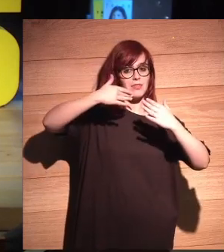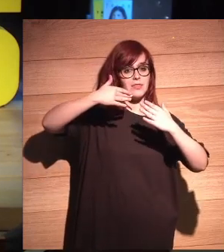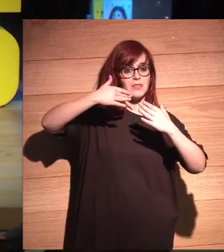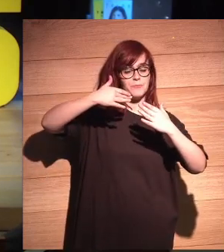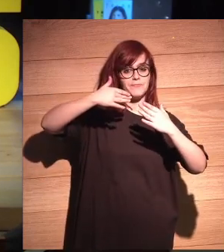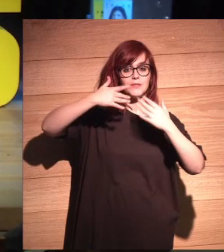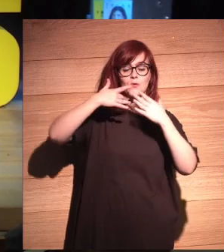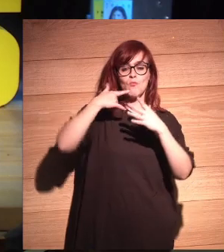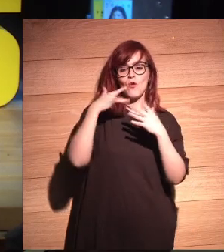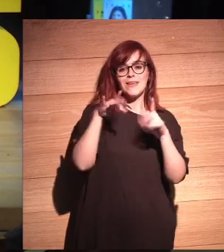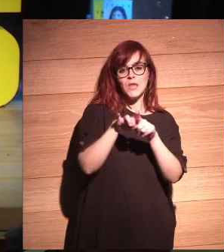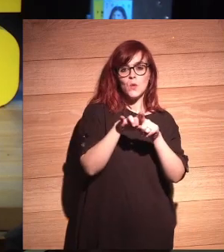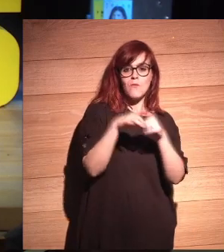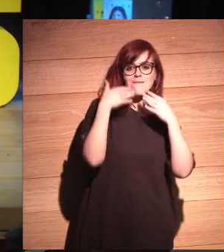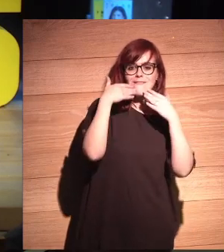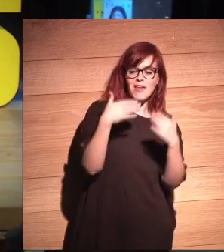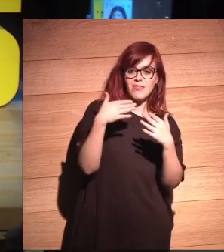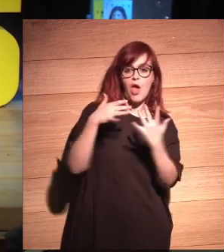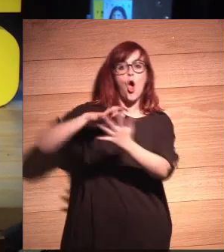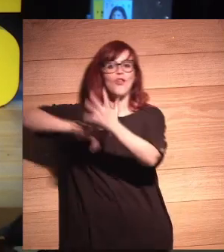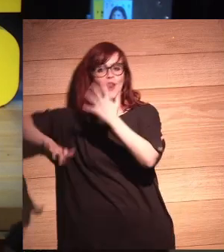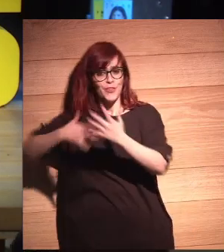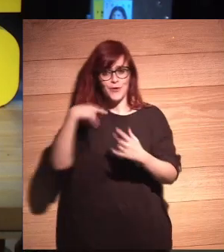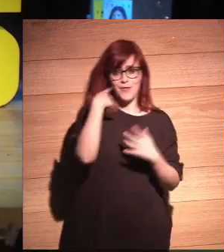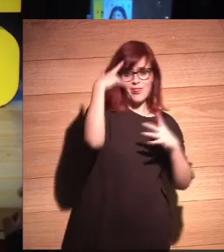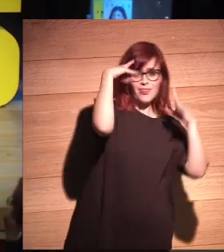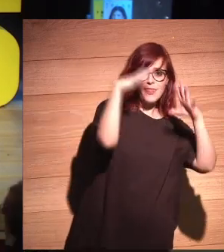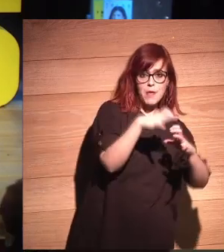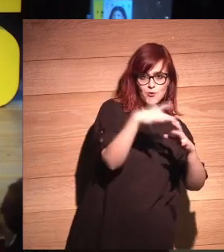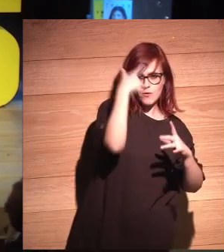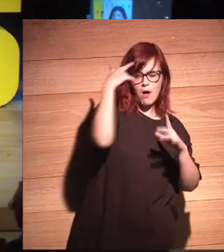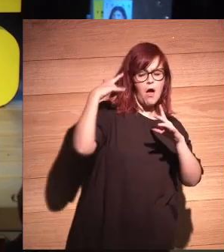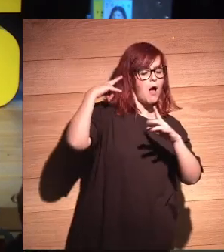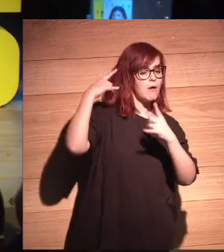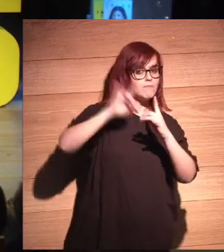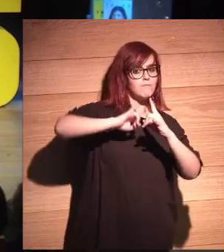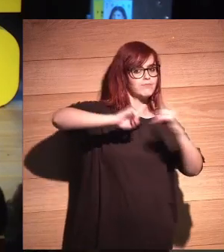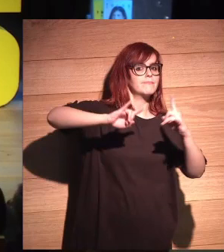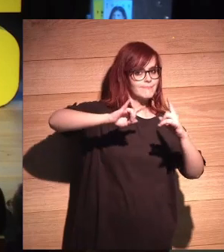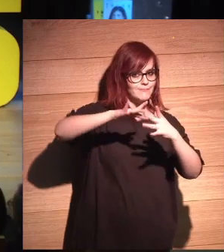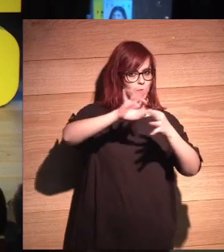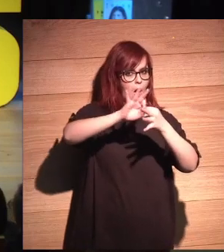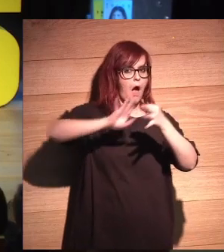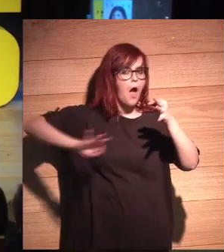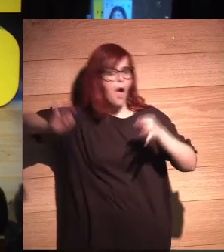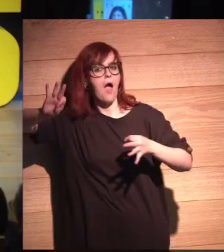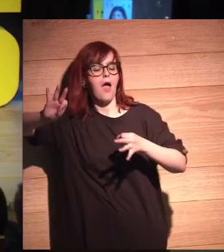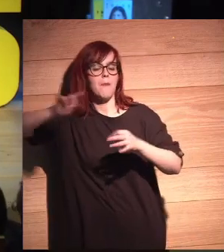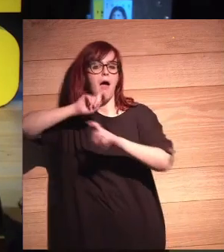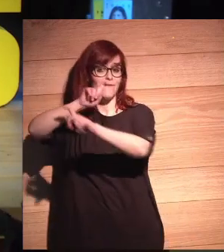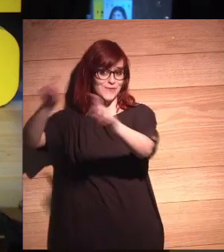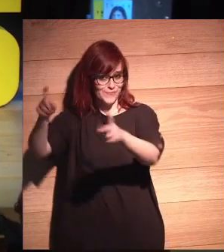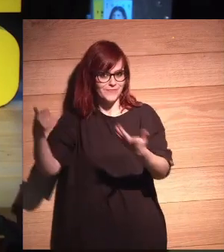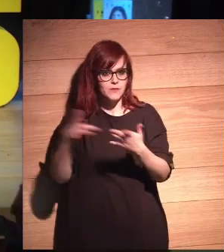una interfaz cerebro-ordenador, puede enviar una señal en ese momento, ¿no? Esto